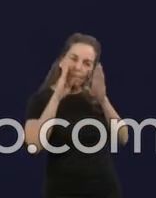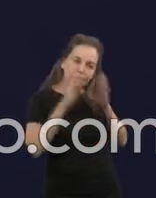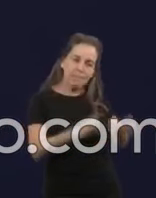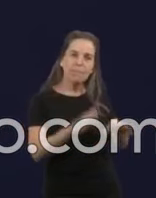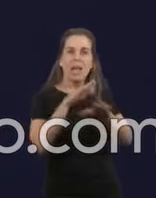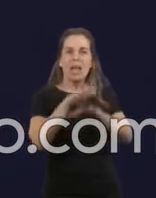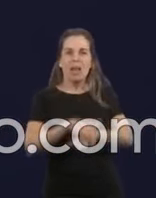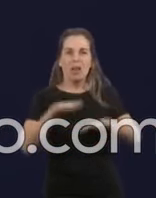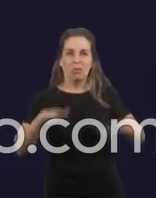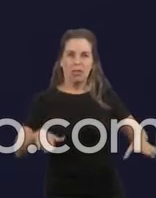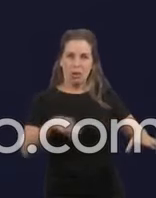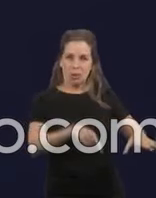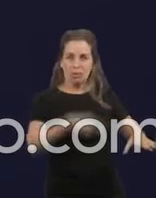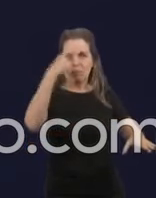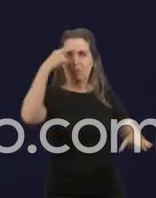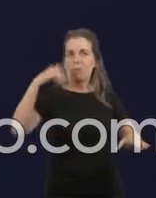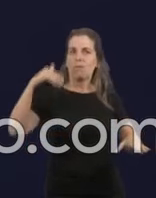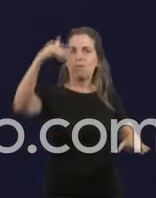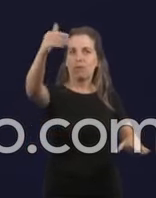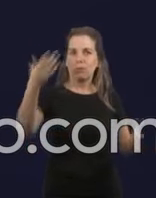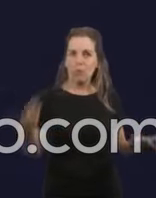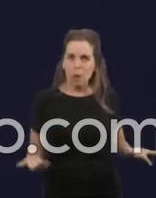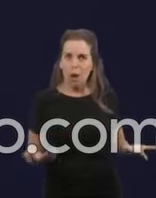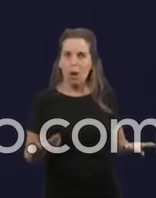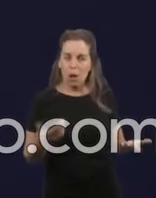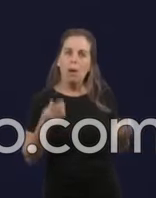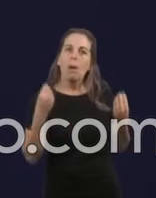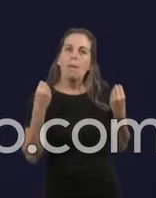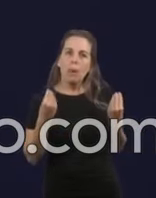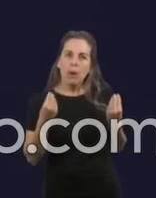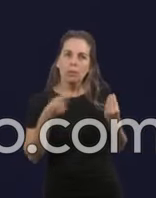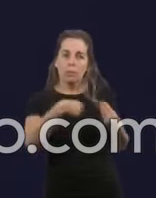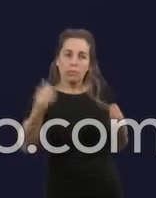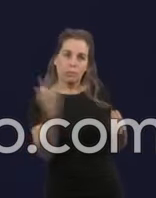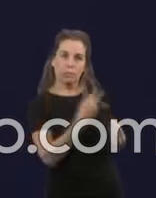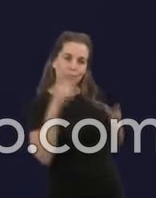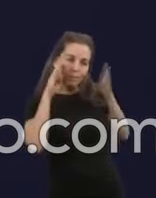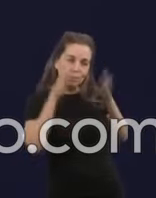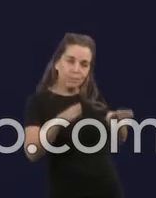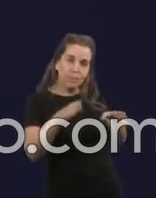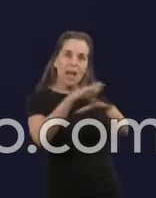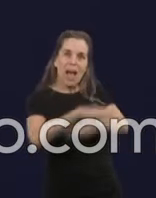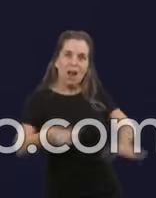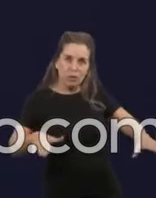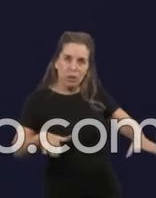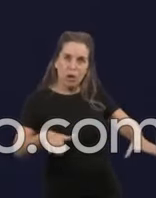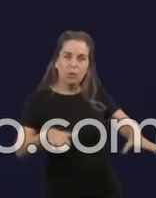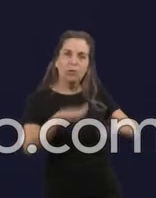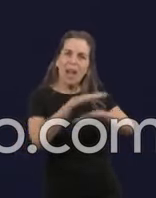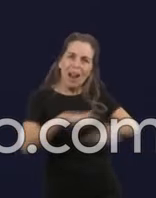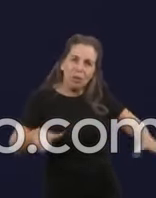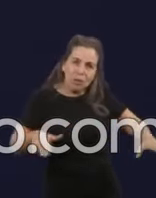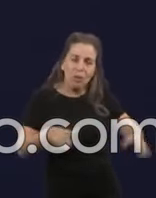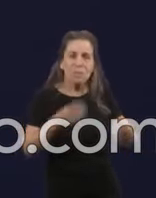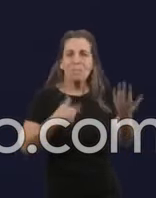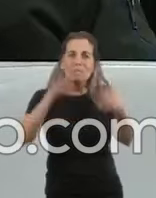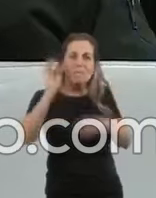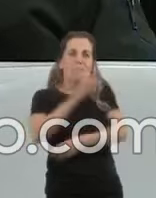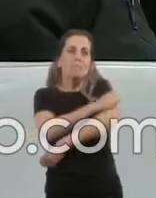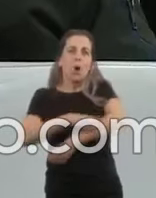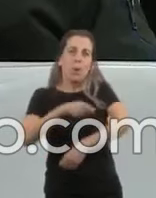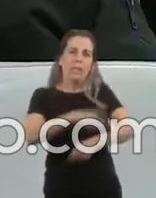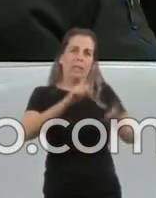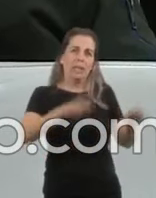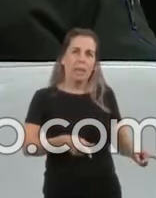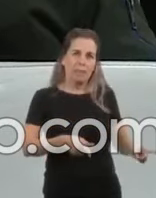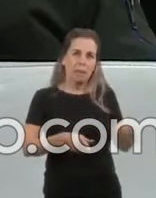hincapié en en la ayuda que damos a ese sector de gente donde además tenés el mayor número de pobres no está claro